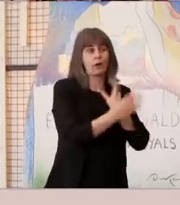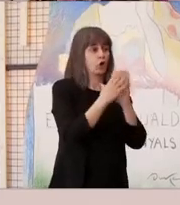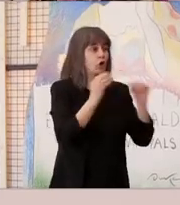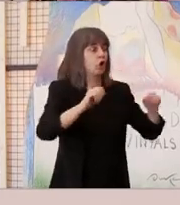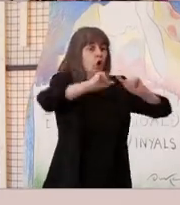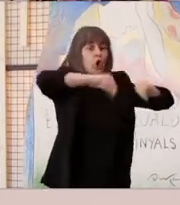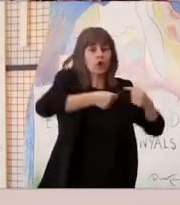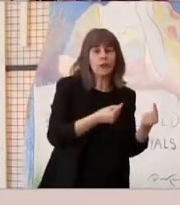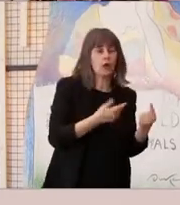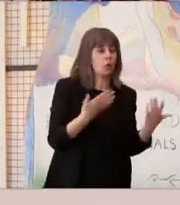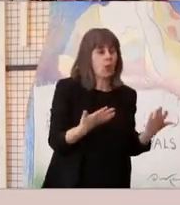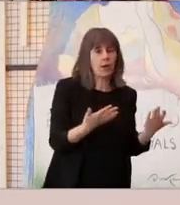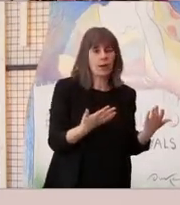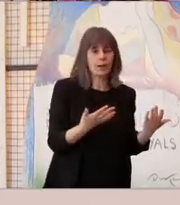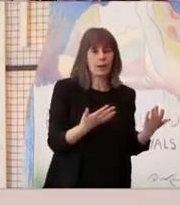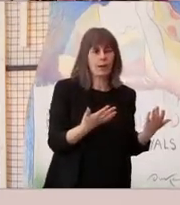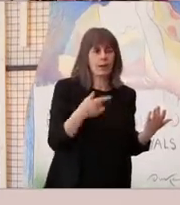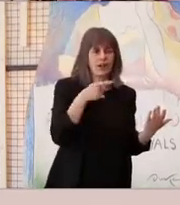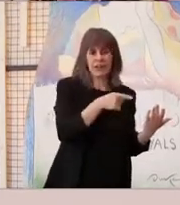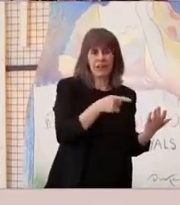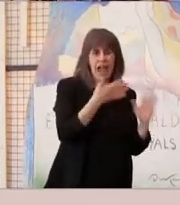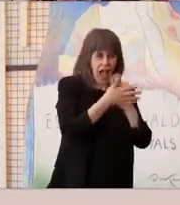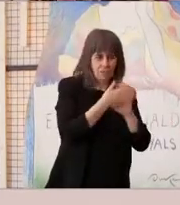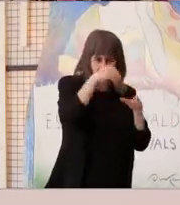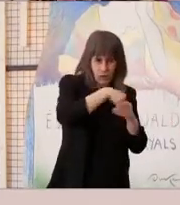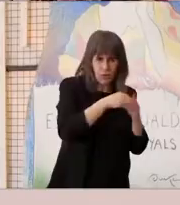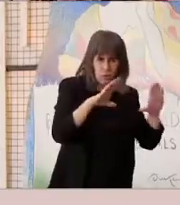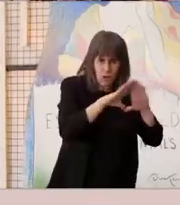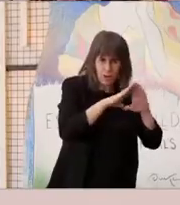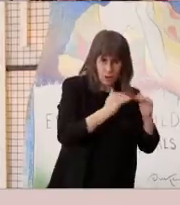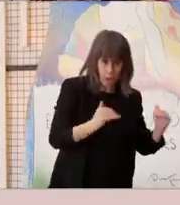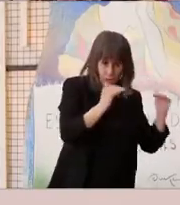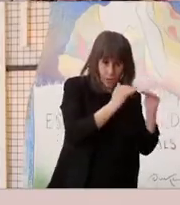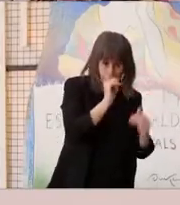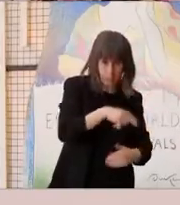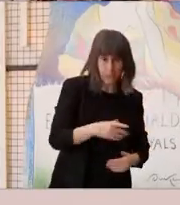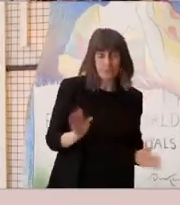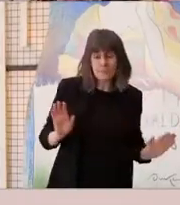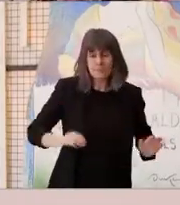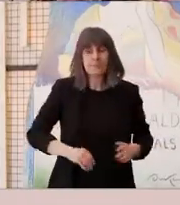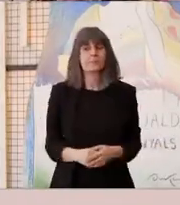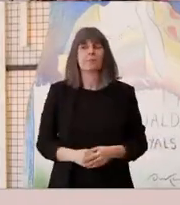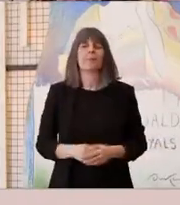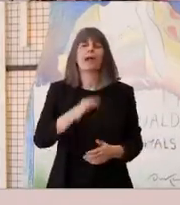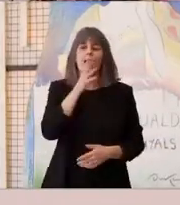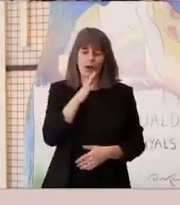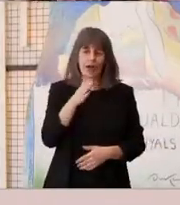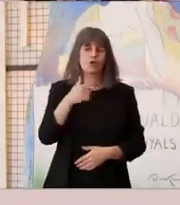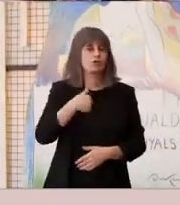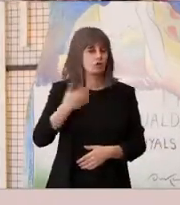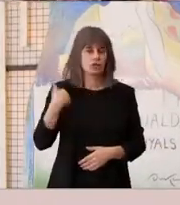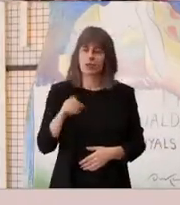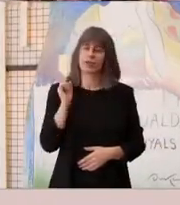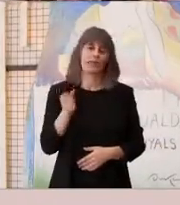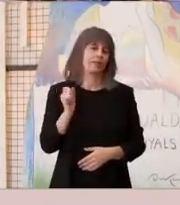igualdad de una forma muy particular del otro también hablo y ahora no ahora ya es